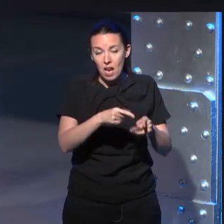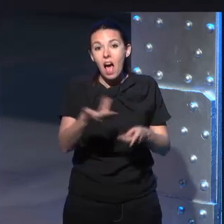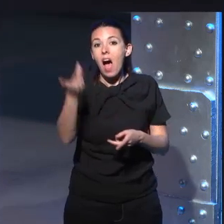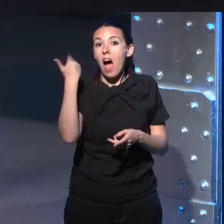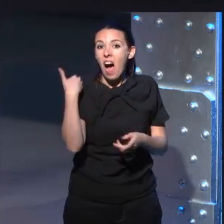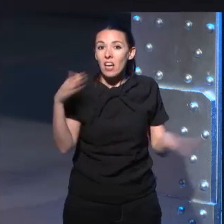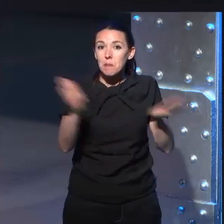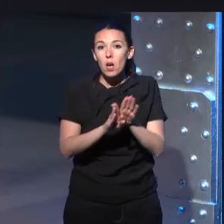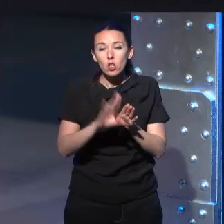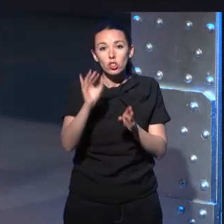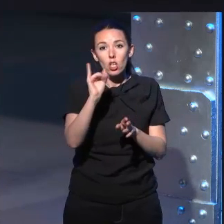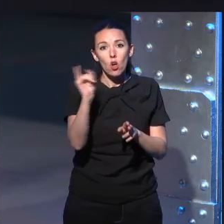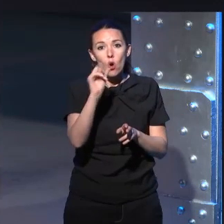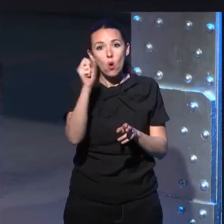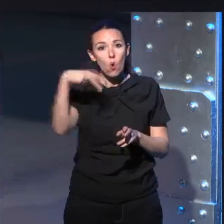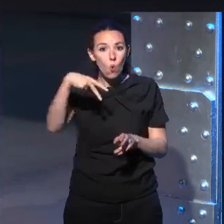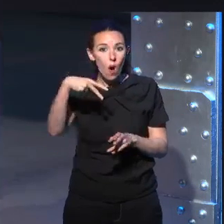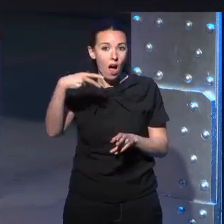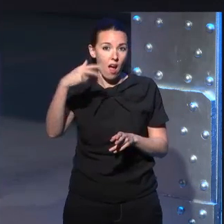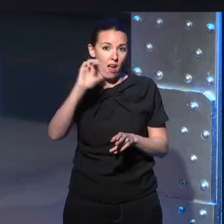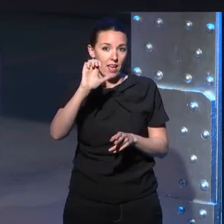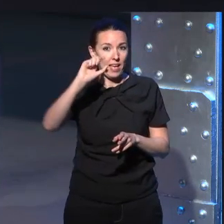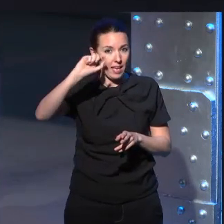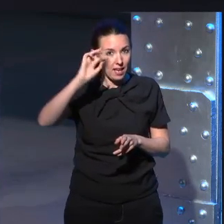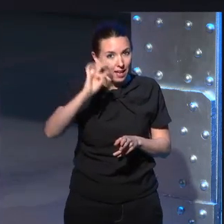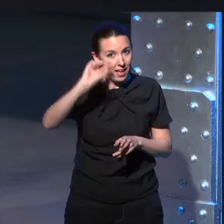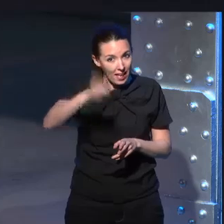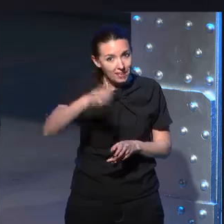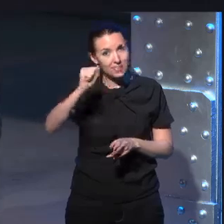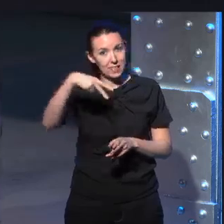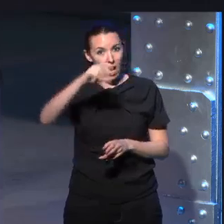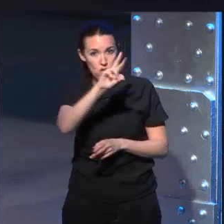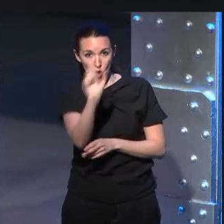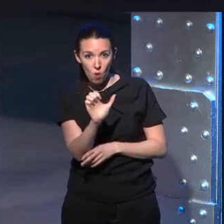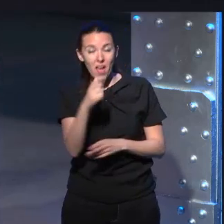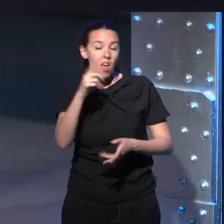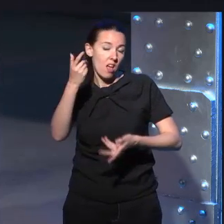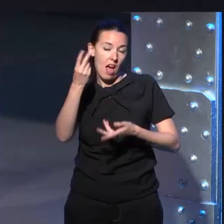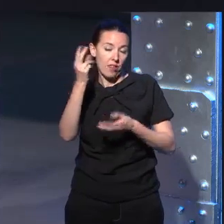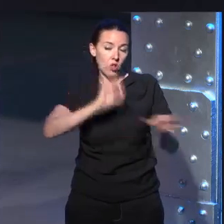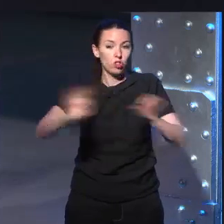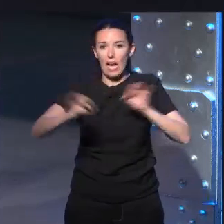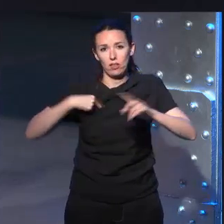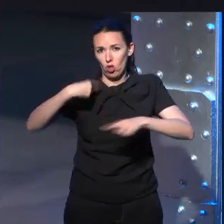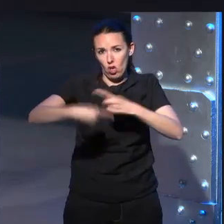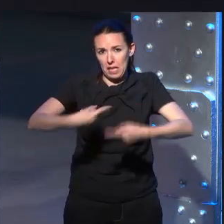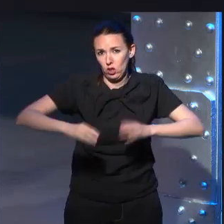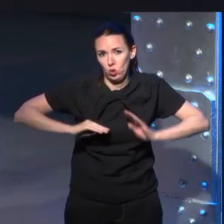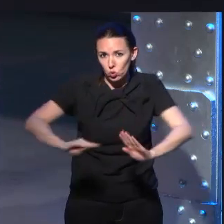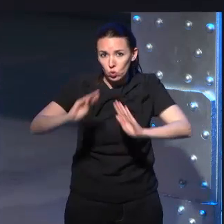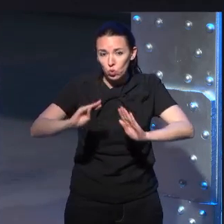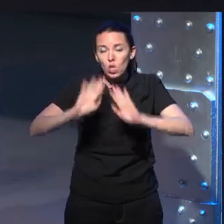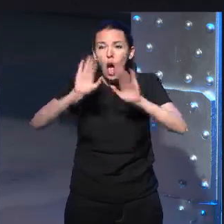Juan Echanove haciendo de Quevedo en Sueños, terminaba la obra, una obra fantástica, por cierto, de teatro clásico, terminaba